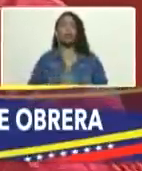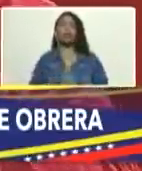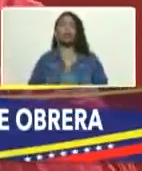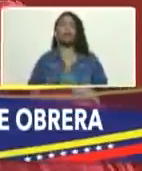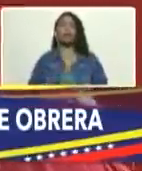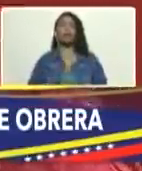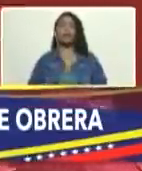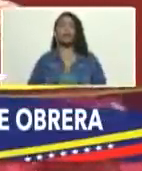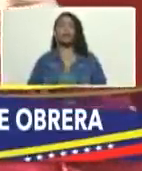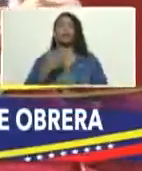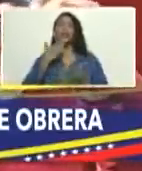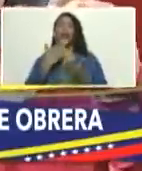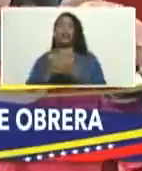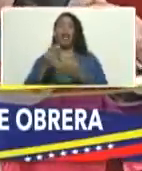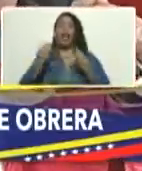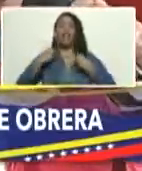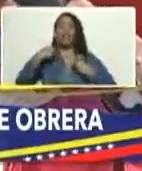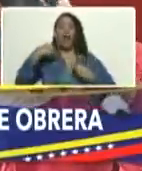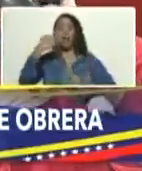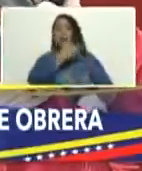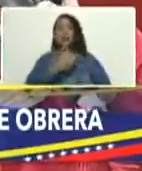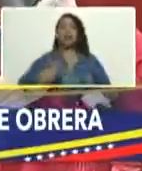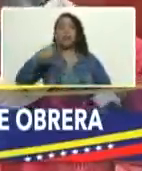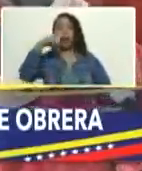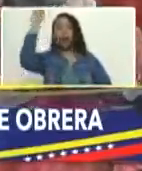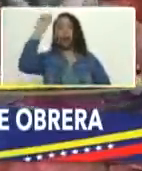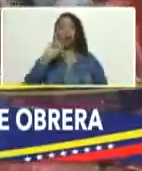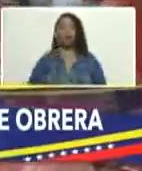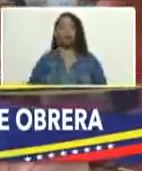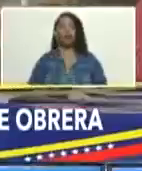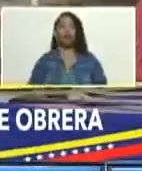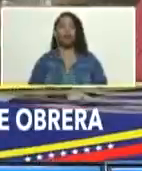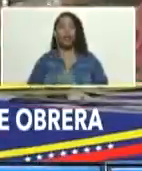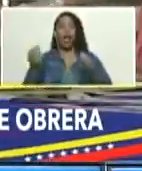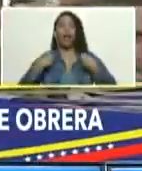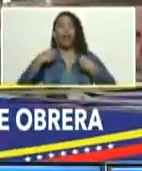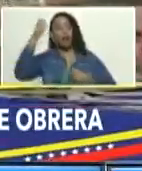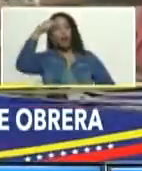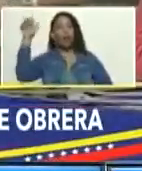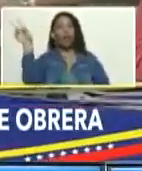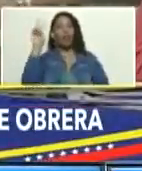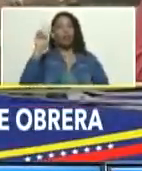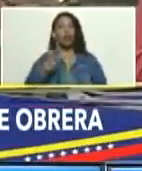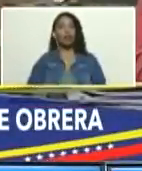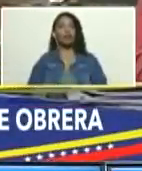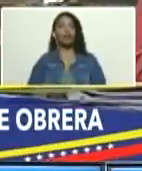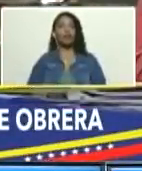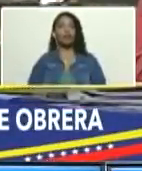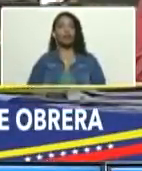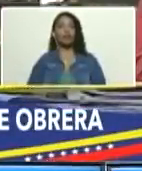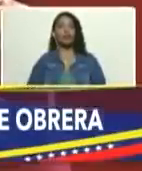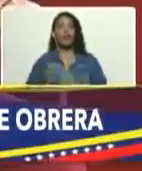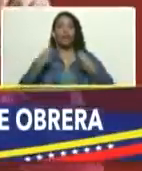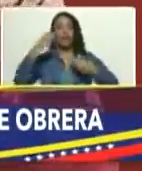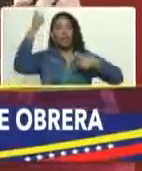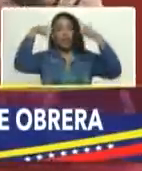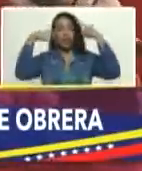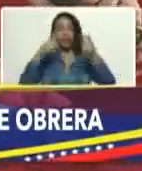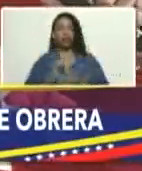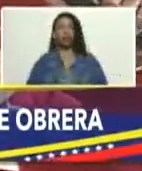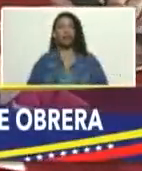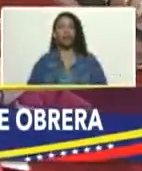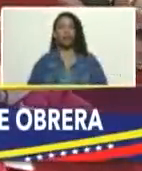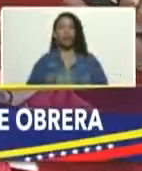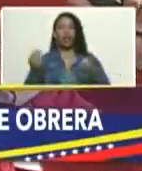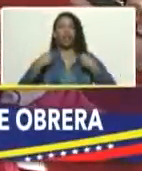Gracias, Pacheco. ¡Que viva el presidente Maduro! ¡Viva! ¡Que viva el pueblo venezolano! ¡Viva! ¡Que viva Chávez! ¡Viva! ¡Que viva